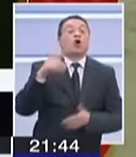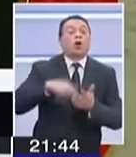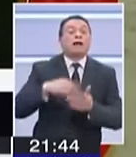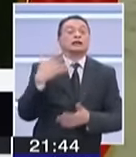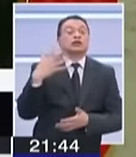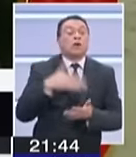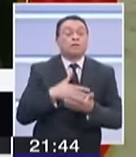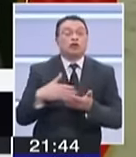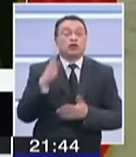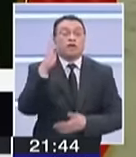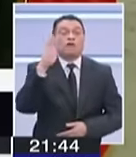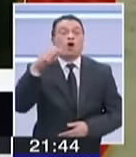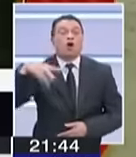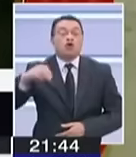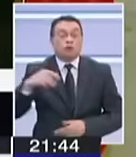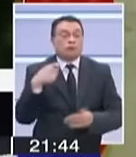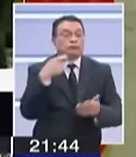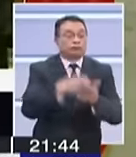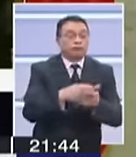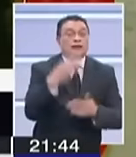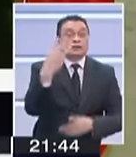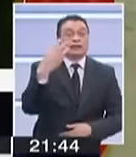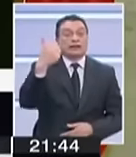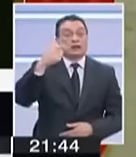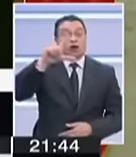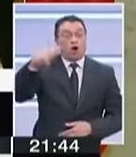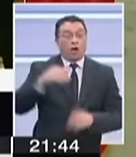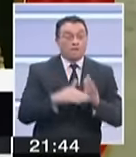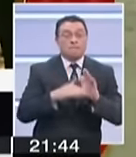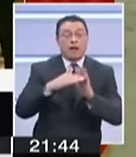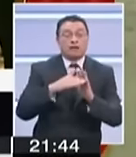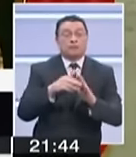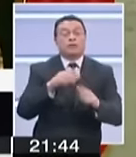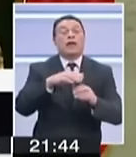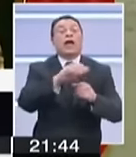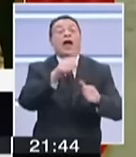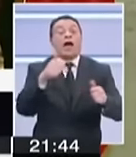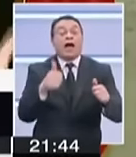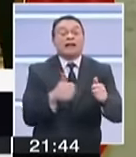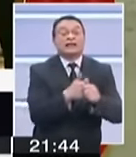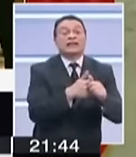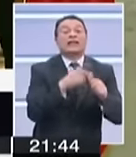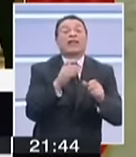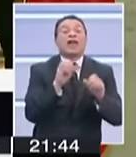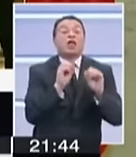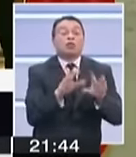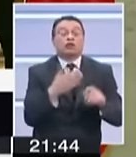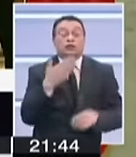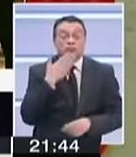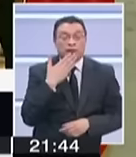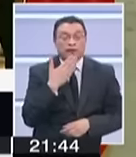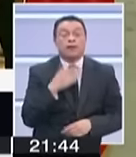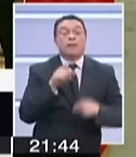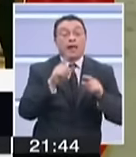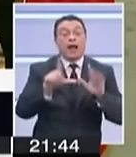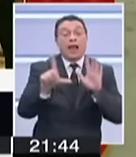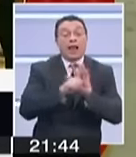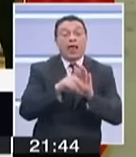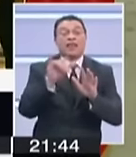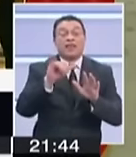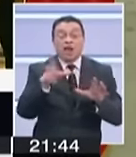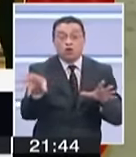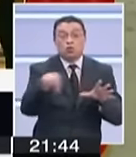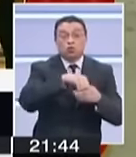pesos de bono por más de 36 horas. Los asistentes de la educación, en fin. Pero en el caso de los profesores, la ley de inclusión,